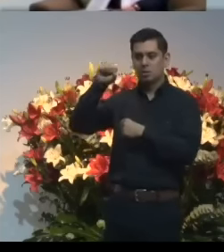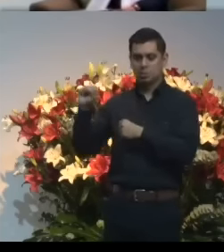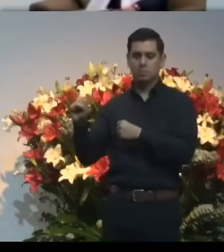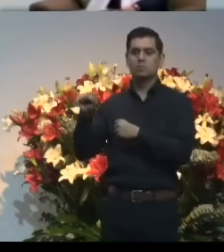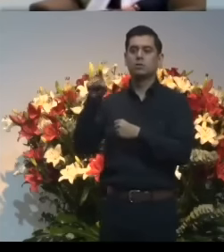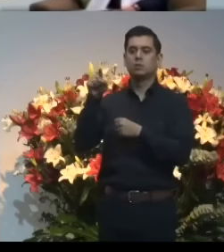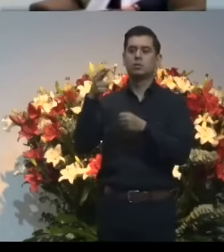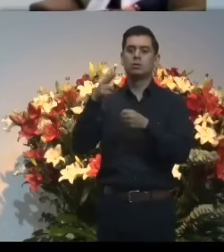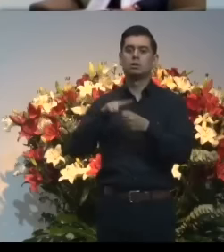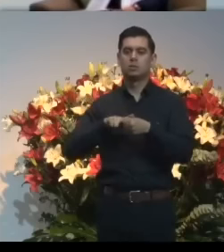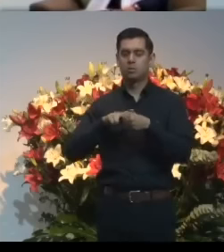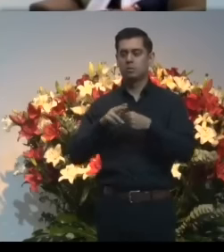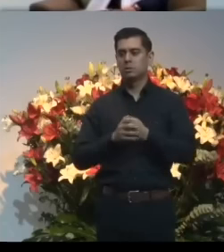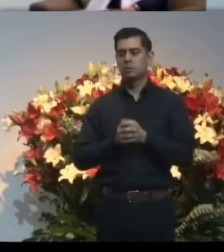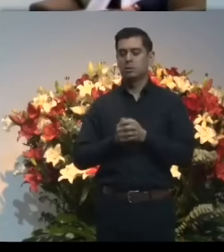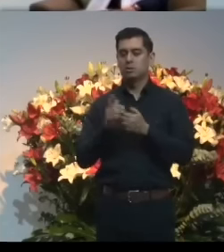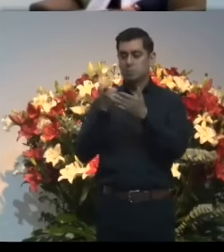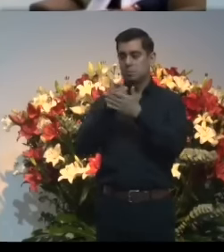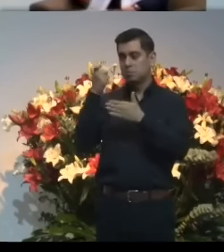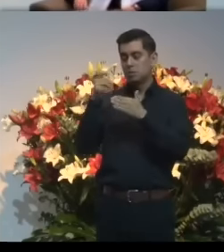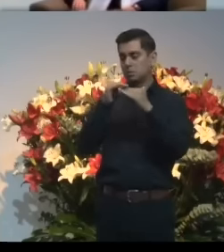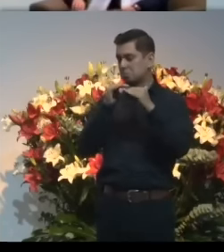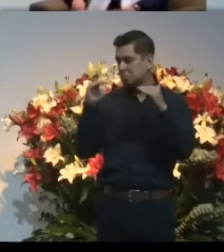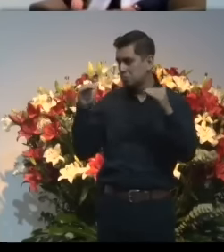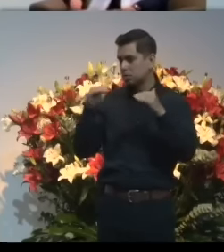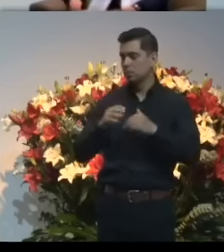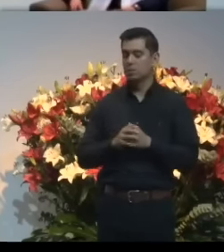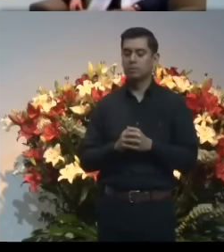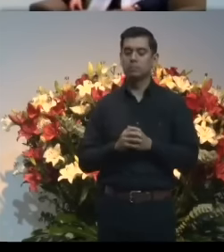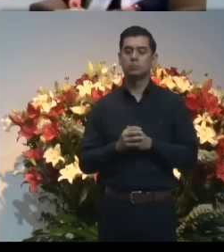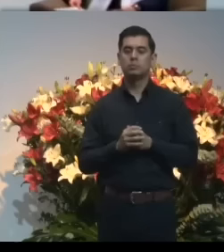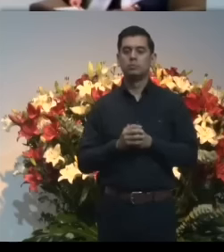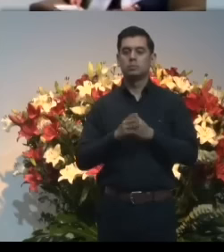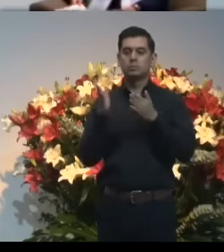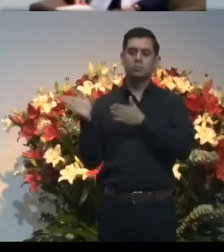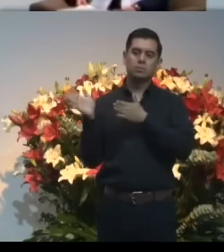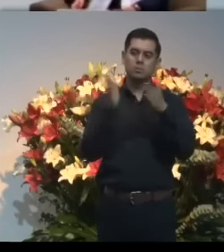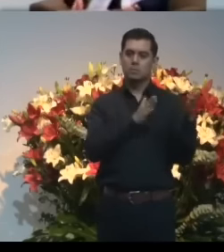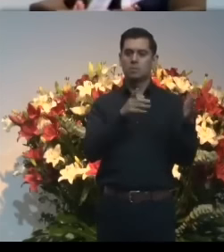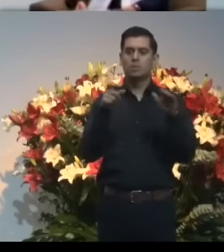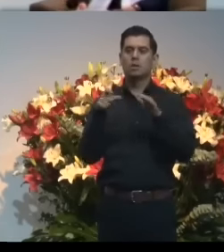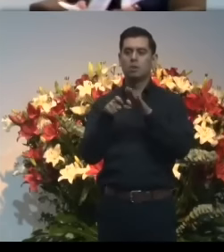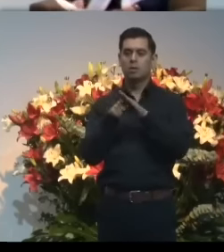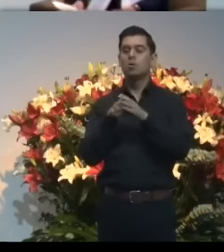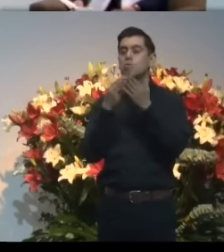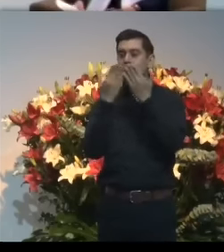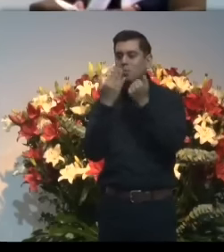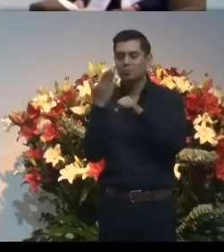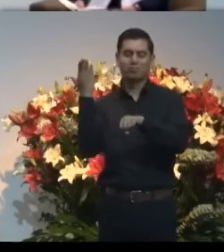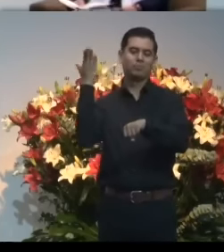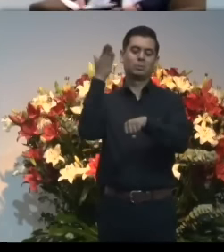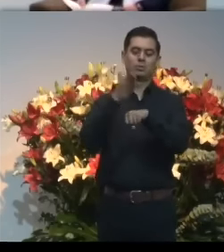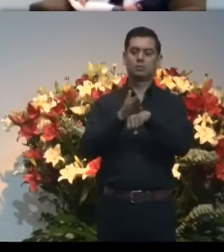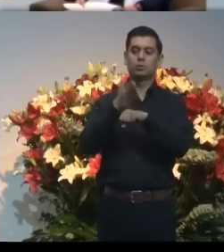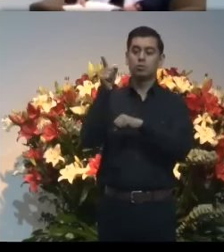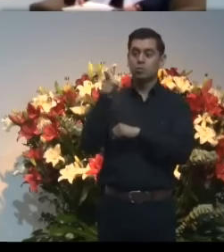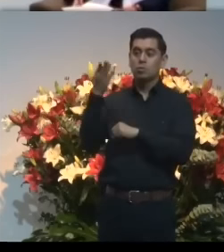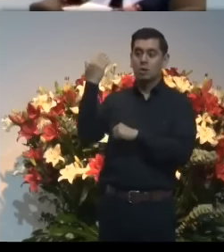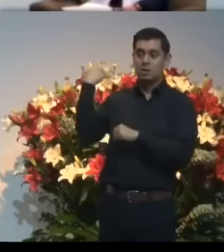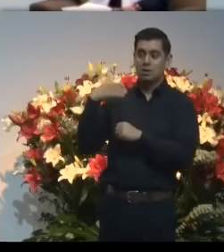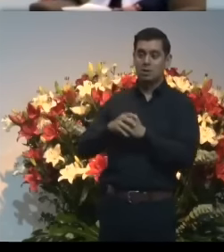competitivos. Gracias, Xochitl. Ahora seguiremos con impunidad. Durante tu gestión en la Miguel Hidalgo,